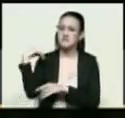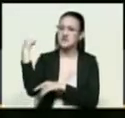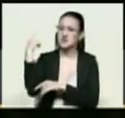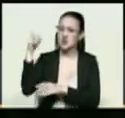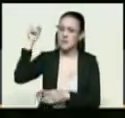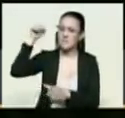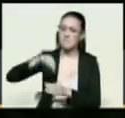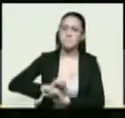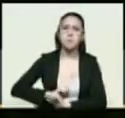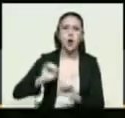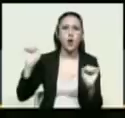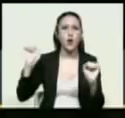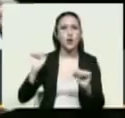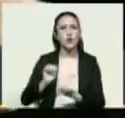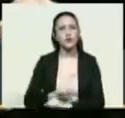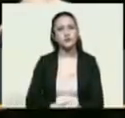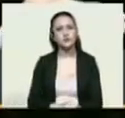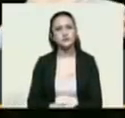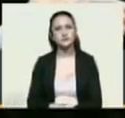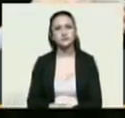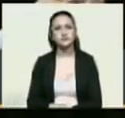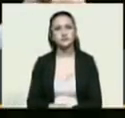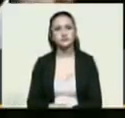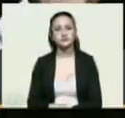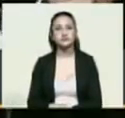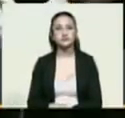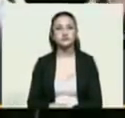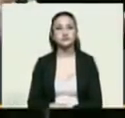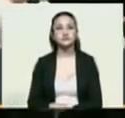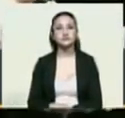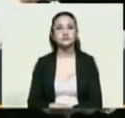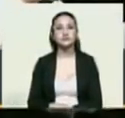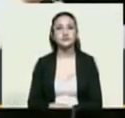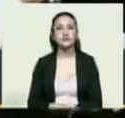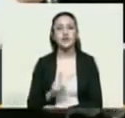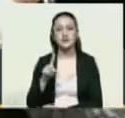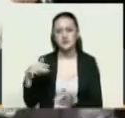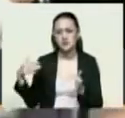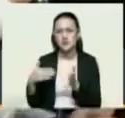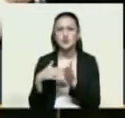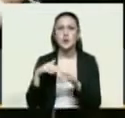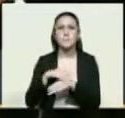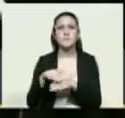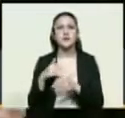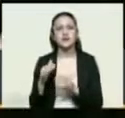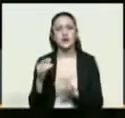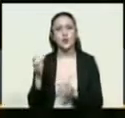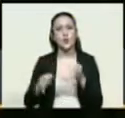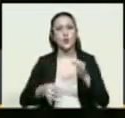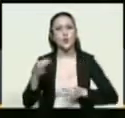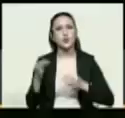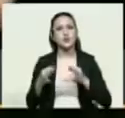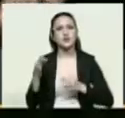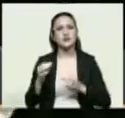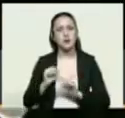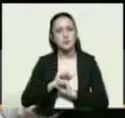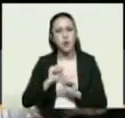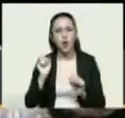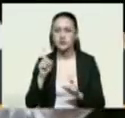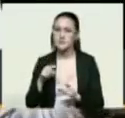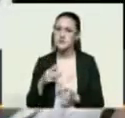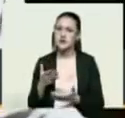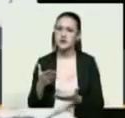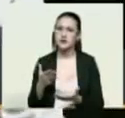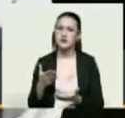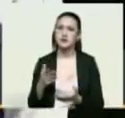Y luego el ataque a la sede del Ministerio del Poder Popular para Interior y Justicia, donde se desarrollaba también un acto